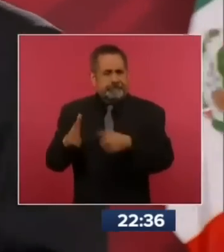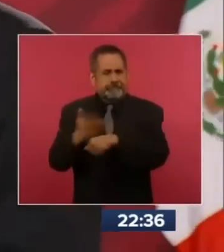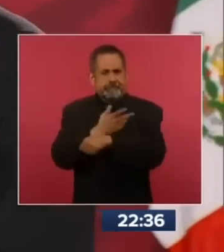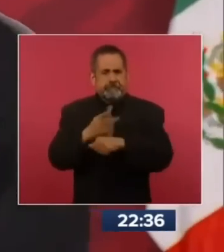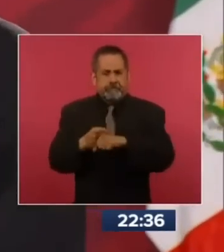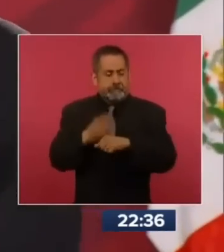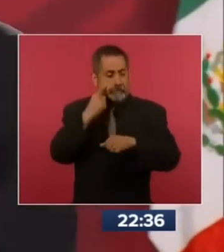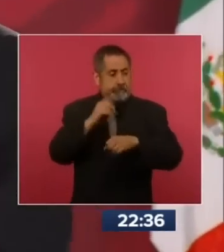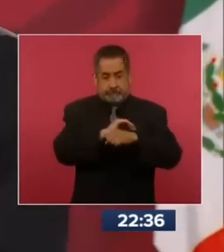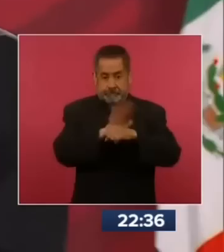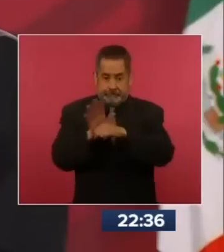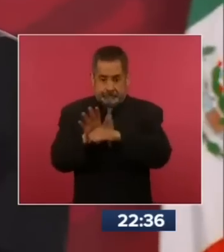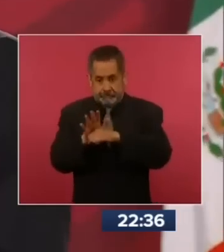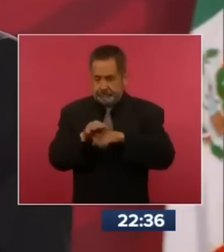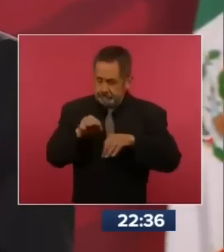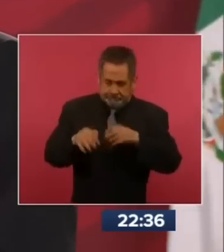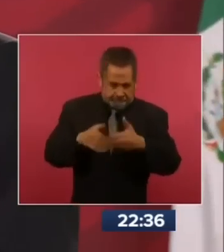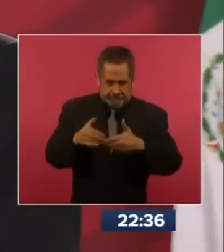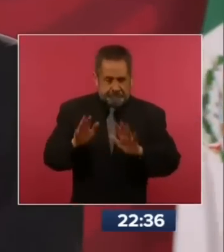enfrentamos la pandemia